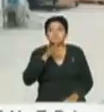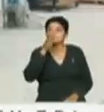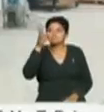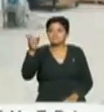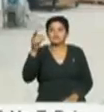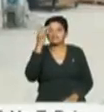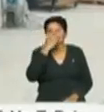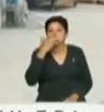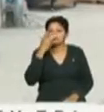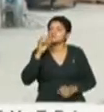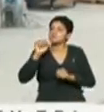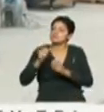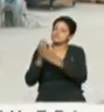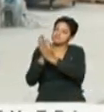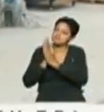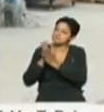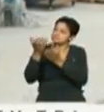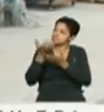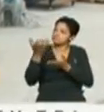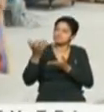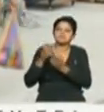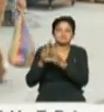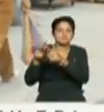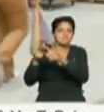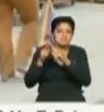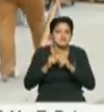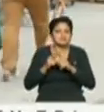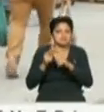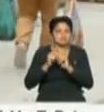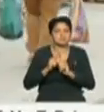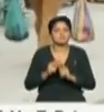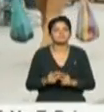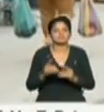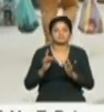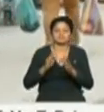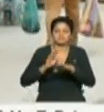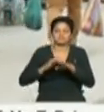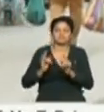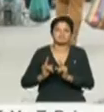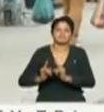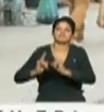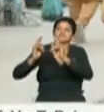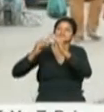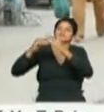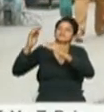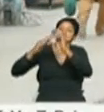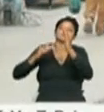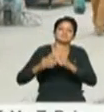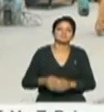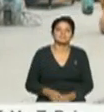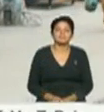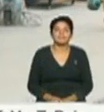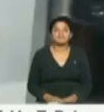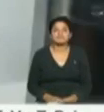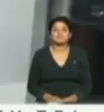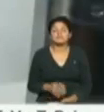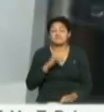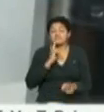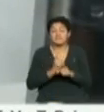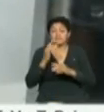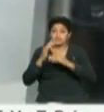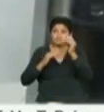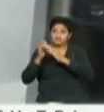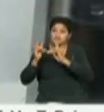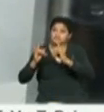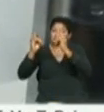los cantones Sucre y San Vicente se beneficiarán directamente de la Agencia Temporal de Bahía de Caracas. Las nuevas oficinas cuentan